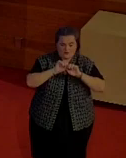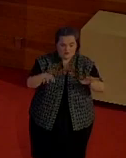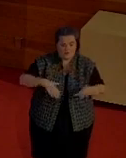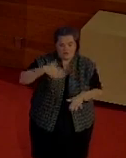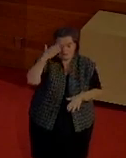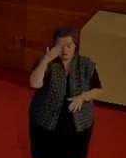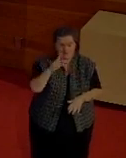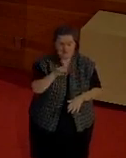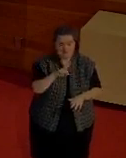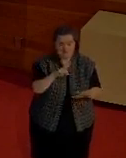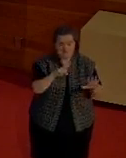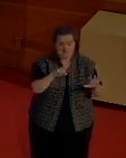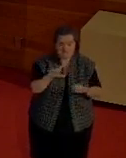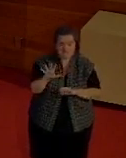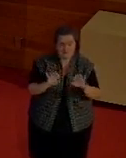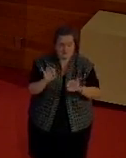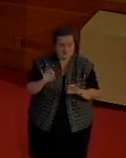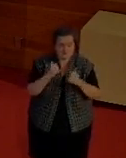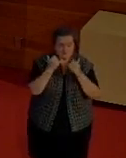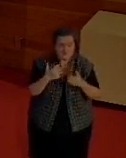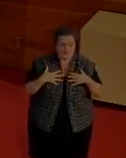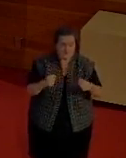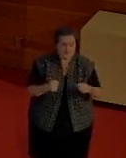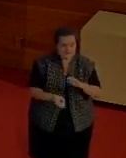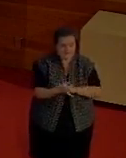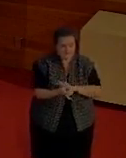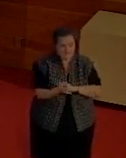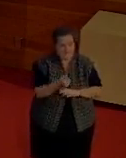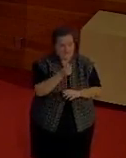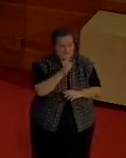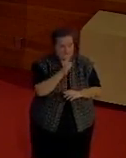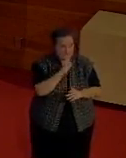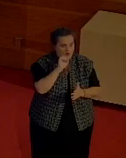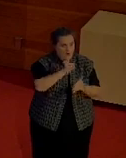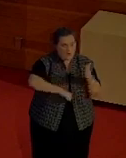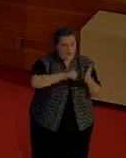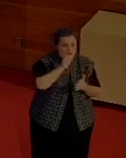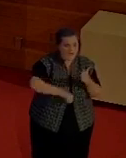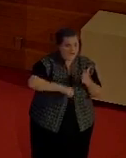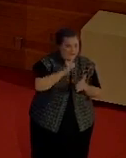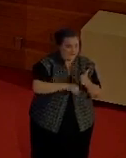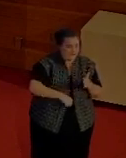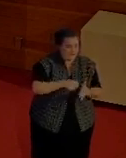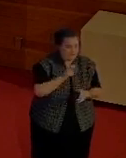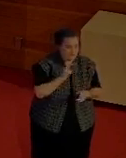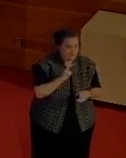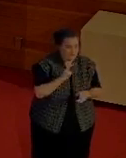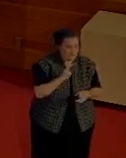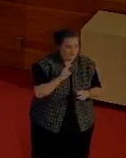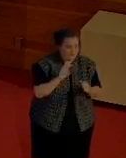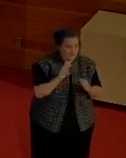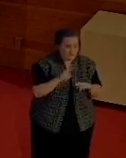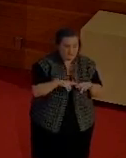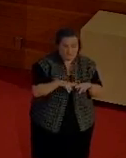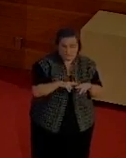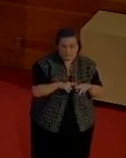por de la energía eléctrica que genera china hoy la genera con carbón carbón ya gas no petróleo no